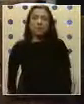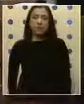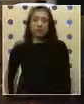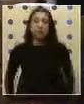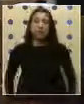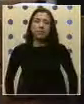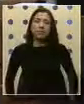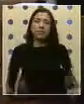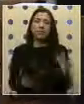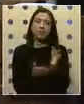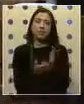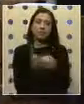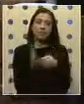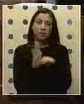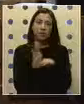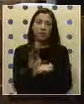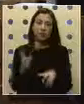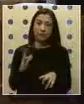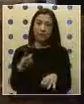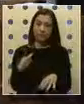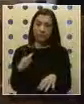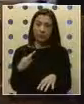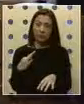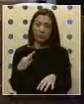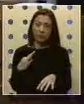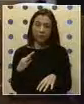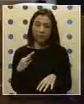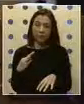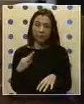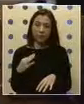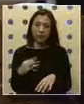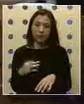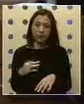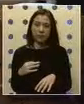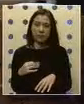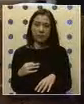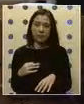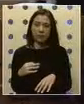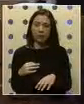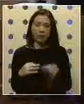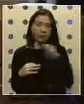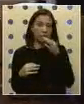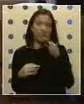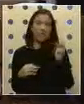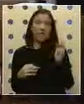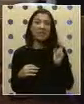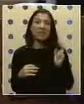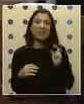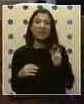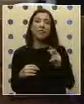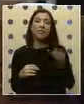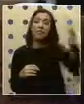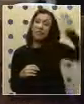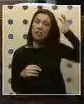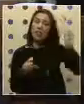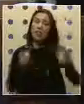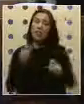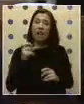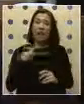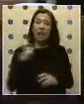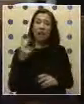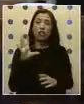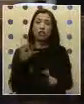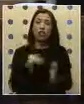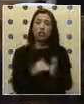El salario mínimo decente hoy día, señor presidente, dicho por Monseñor Goich hace unos años atrás en